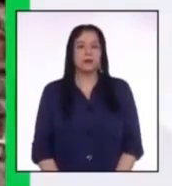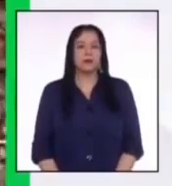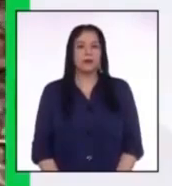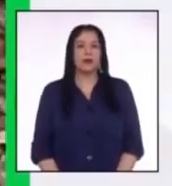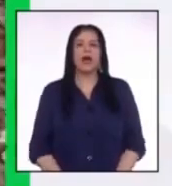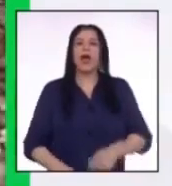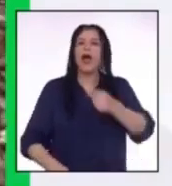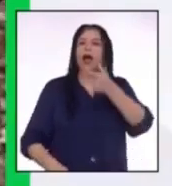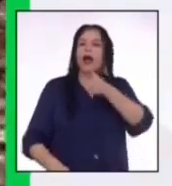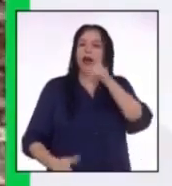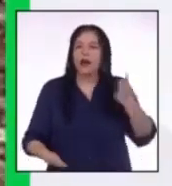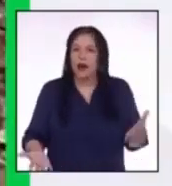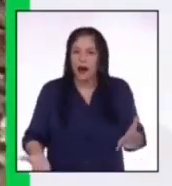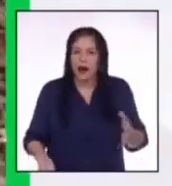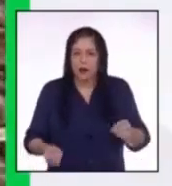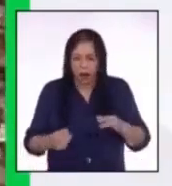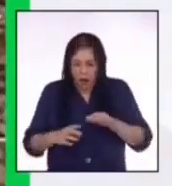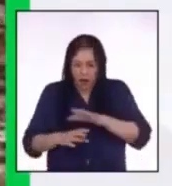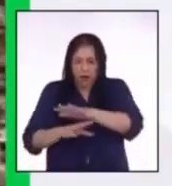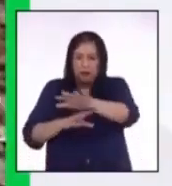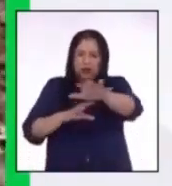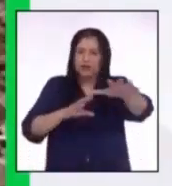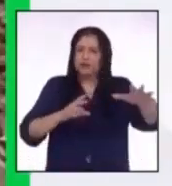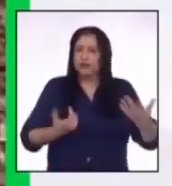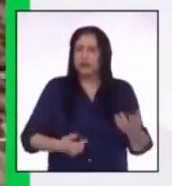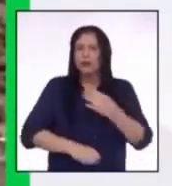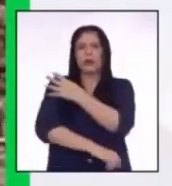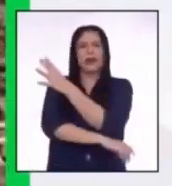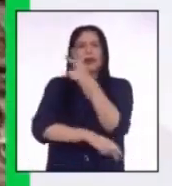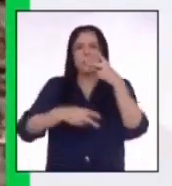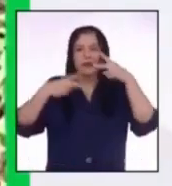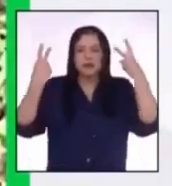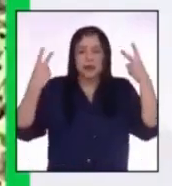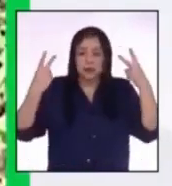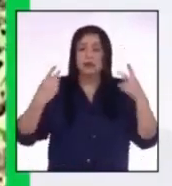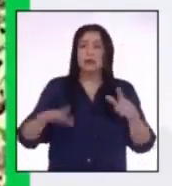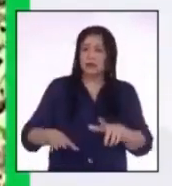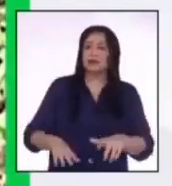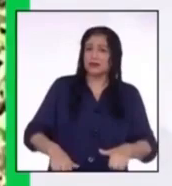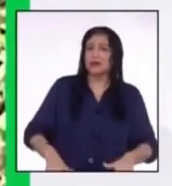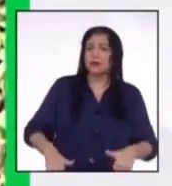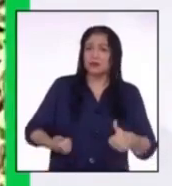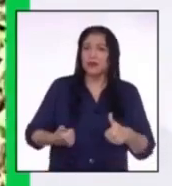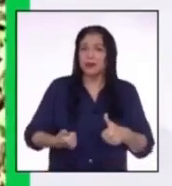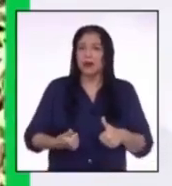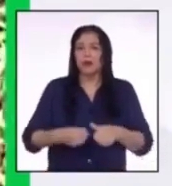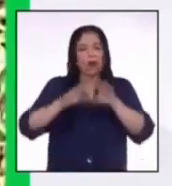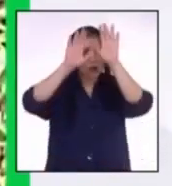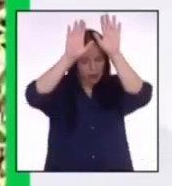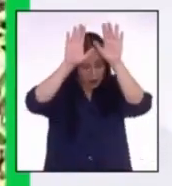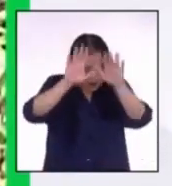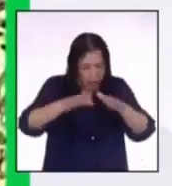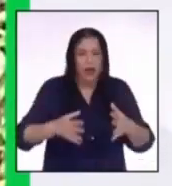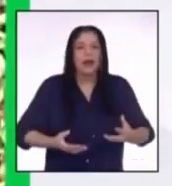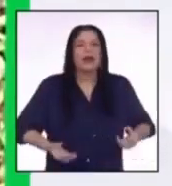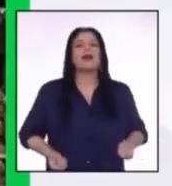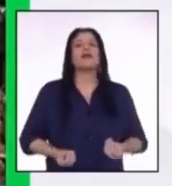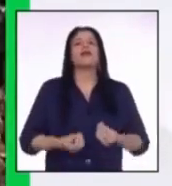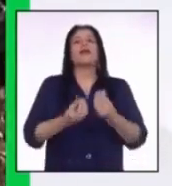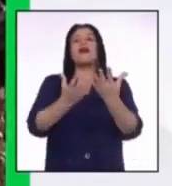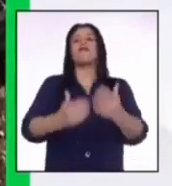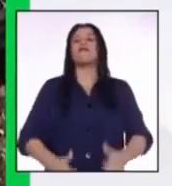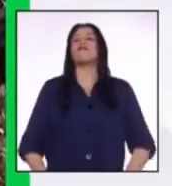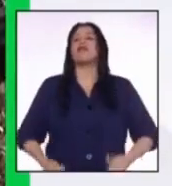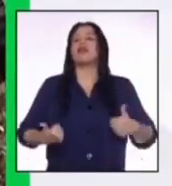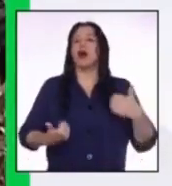el agua en la cosmovisión andino-amazónico es un ser vivo una deidad proveedora de la vida